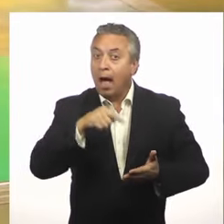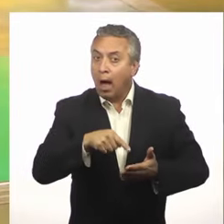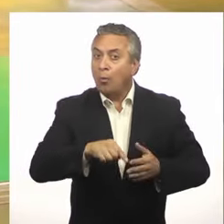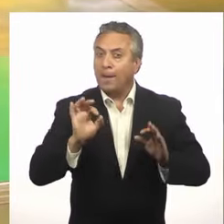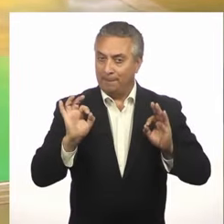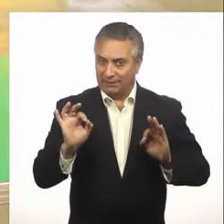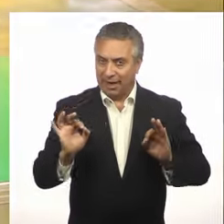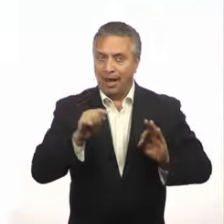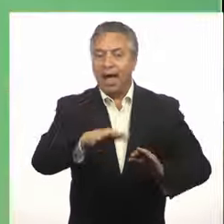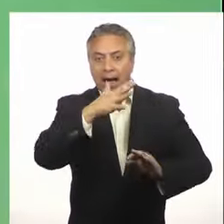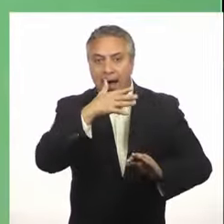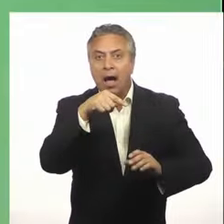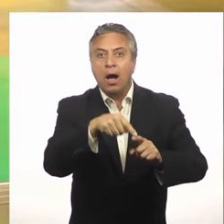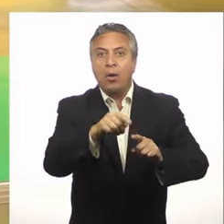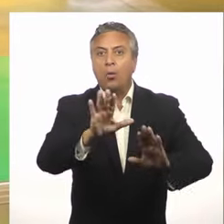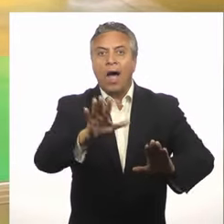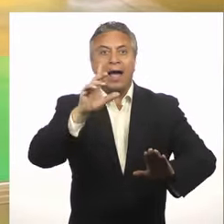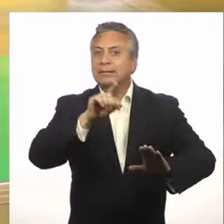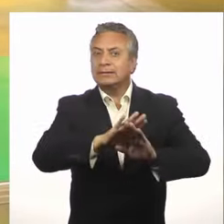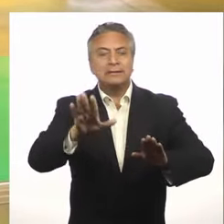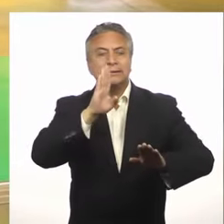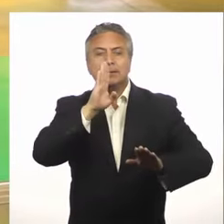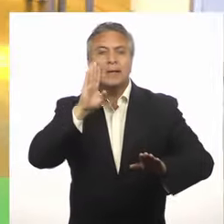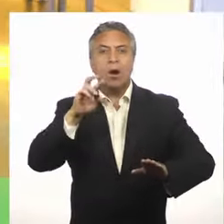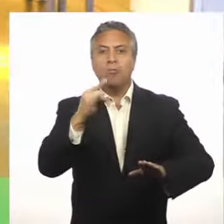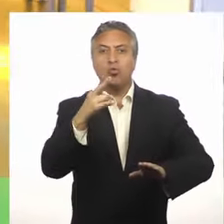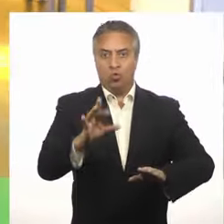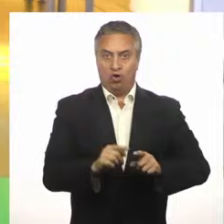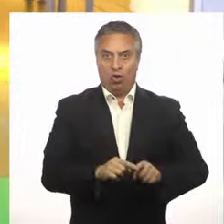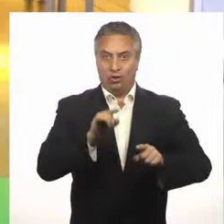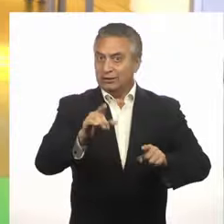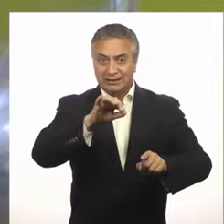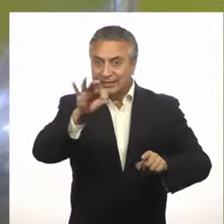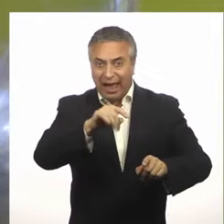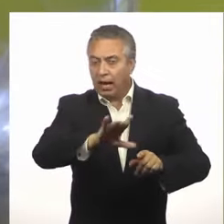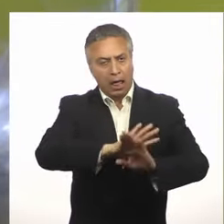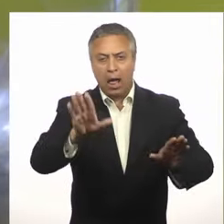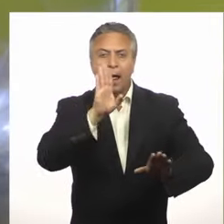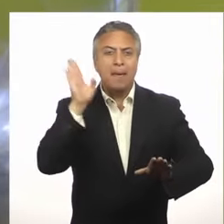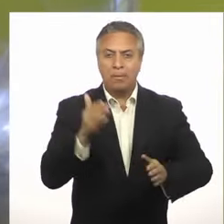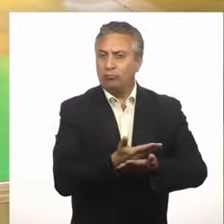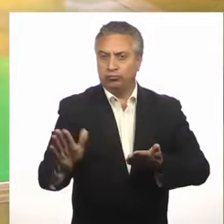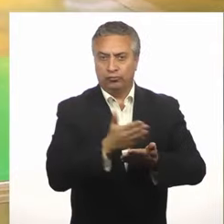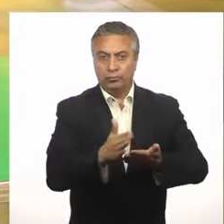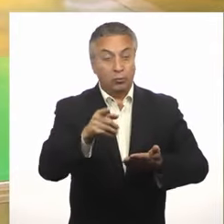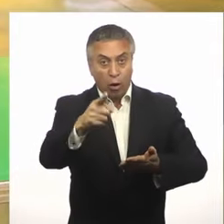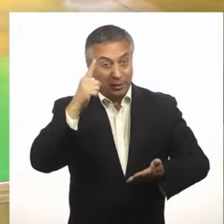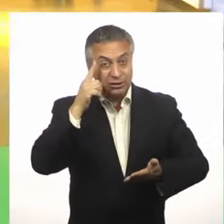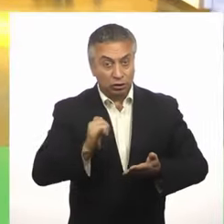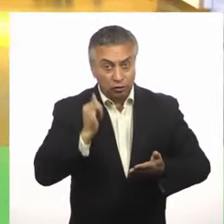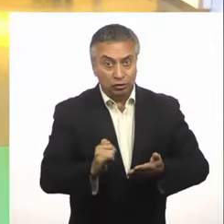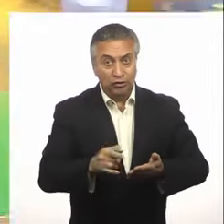se llama agua destilada. Le hemos quitado todas las sales minerales. Es totalmente purificada. ¿Qué creen ustedes? ¿Conduce o no la